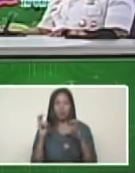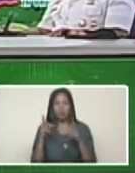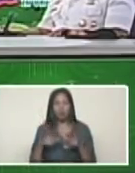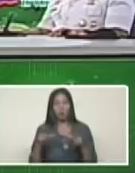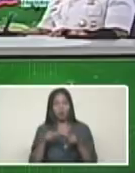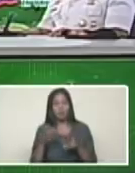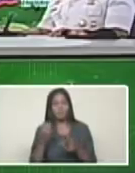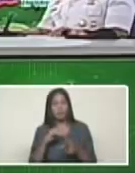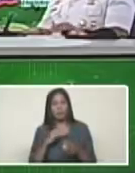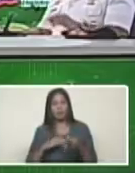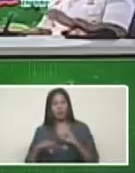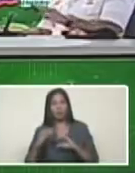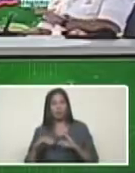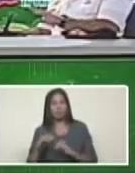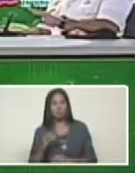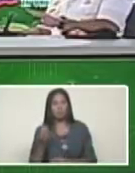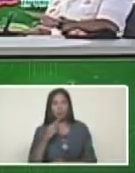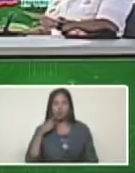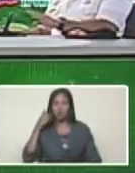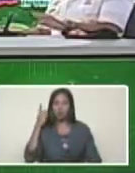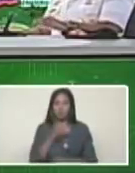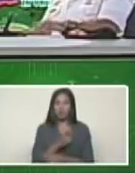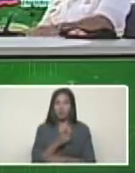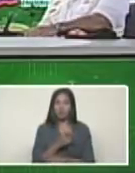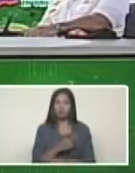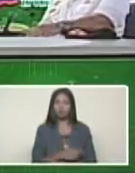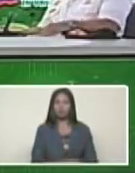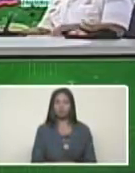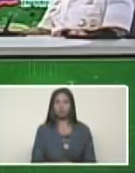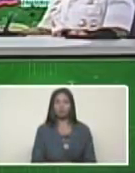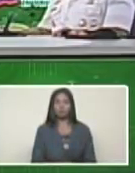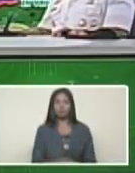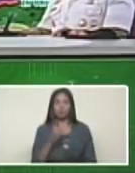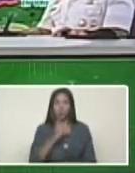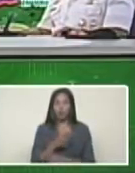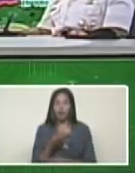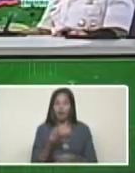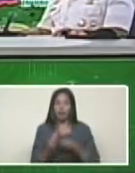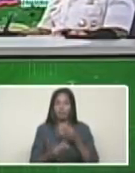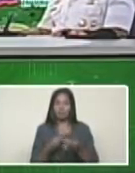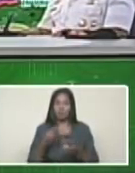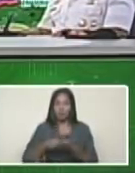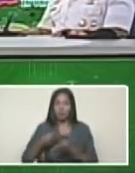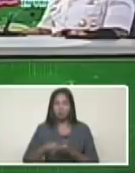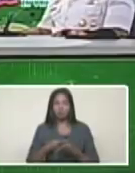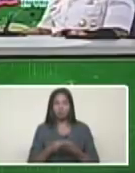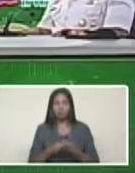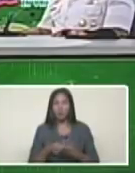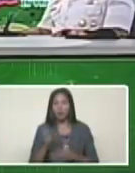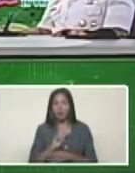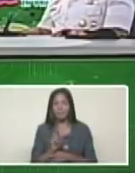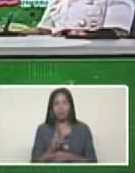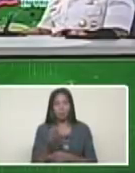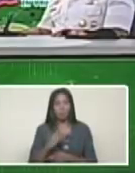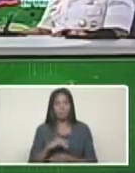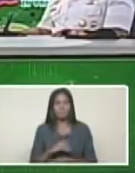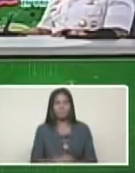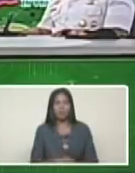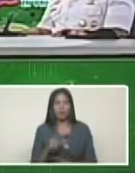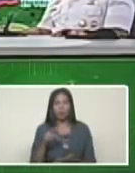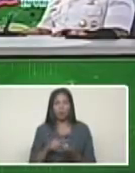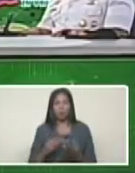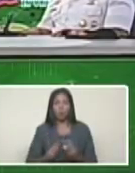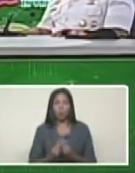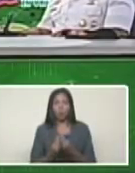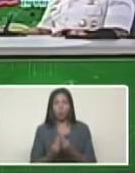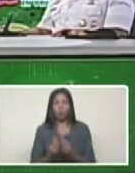situación de las telecomunicaciones. Y ha ordenado hacer una inversión inmediata junto a nuestros